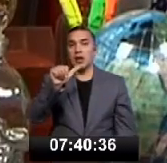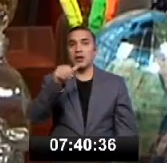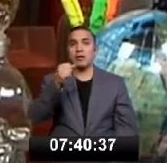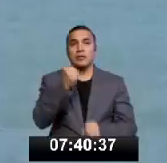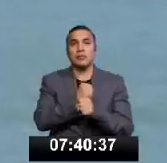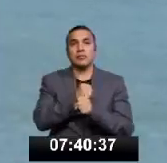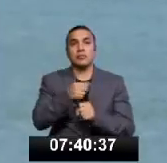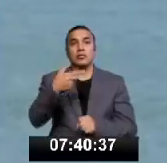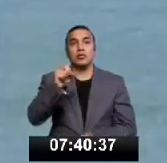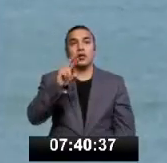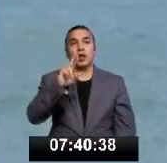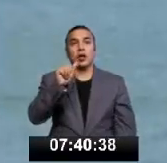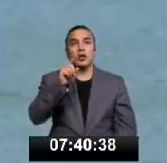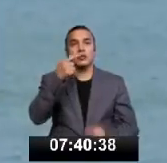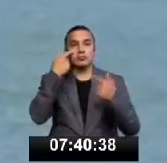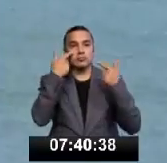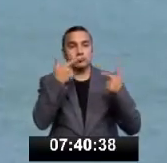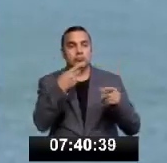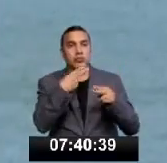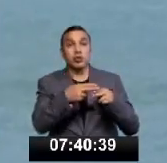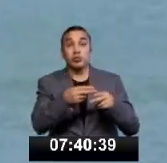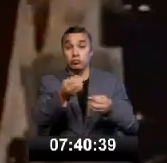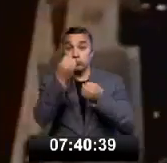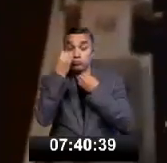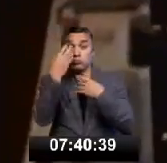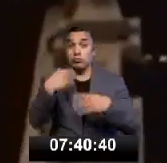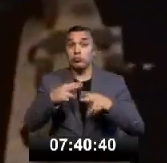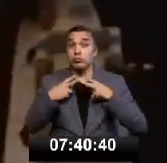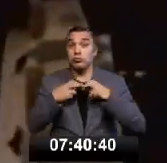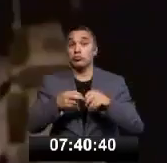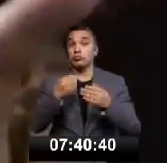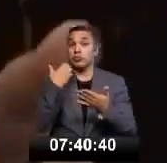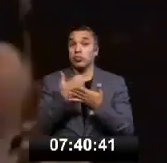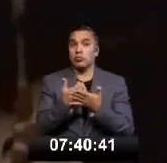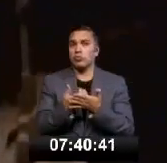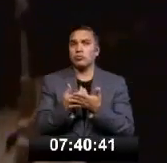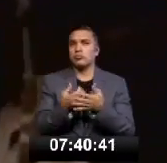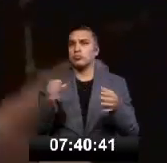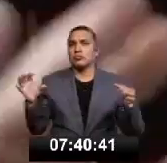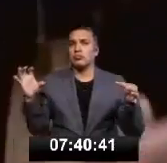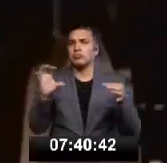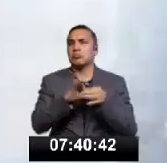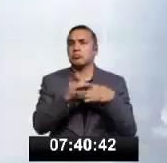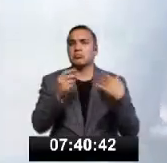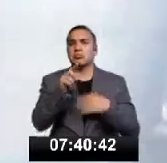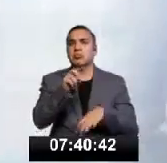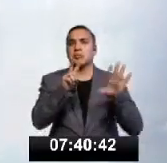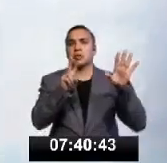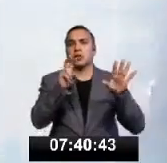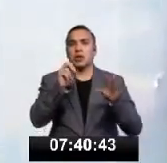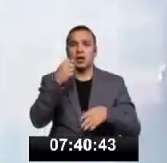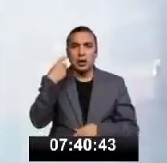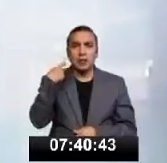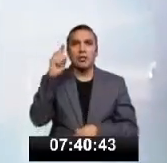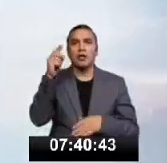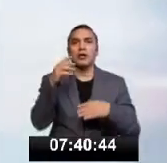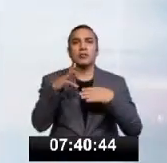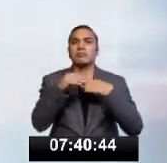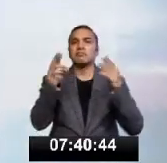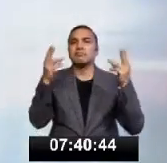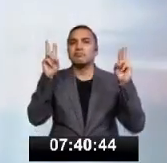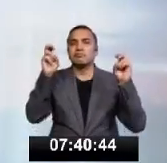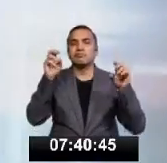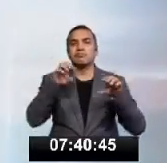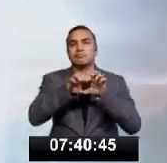operativas a los choneros. Información de la Unidad de Análisis Financiera asocia a más de 160 millones vinculados